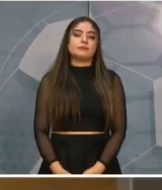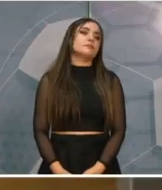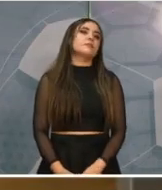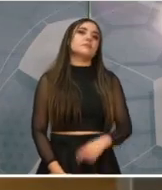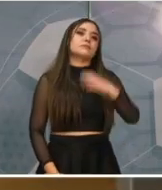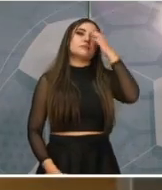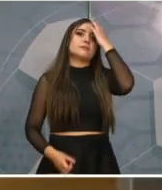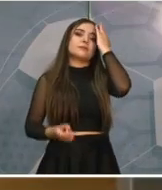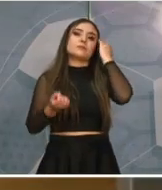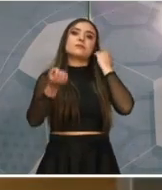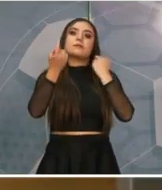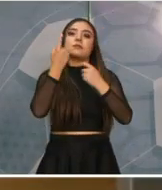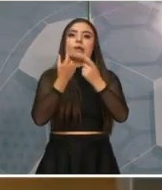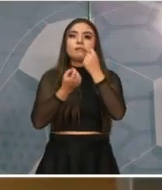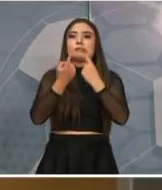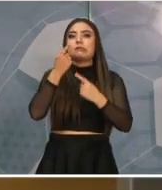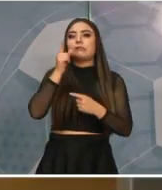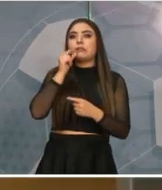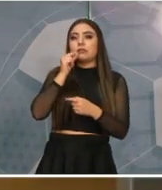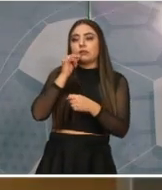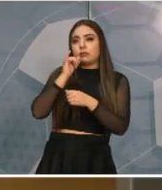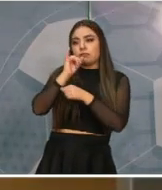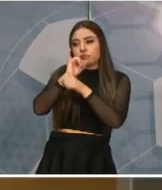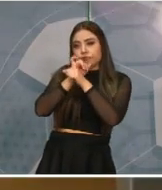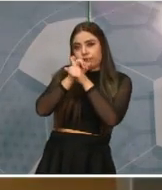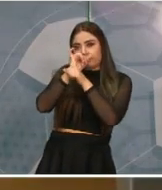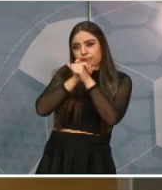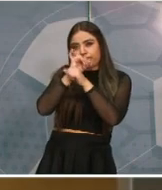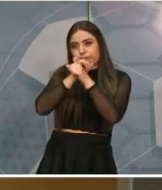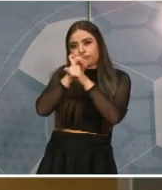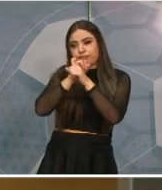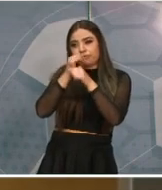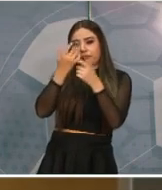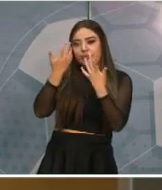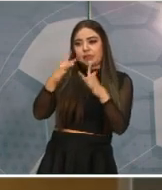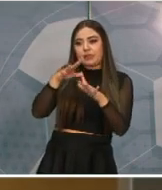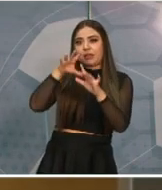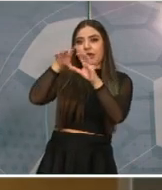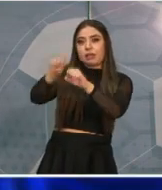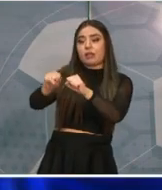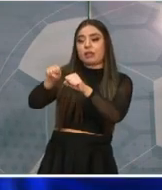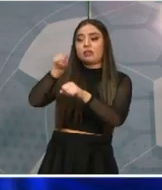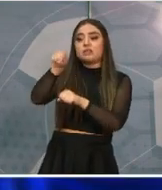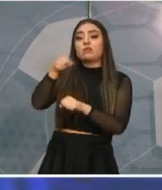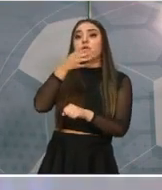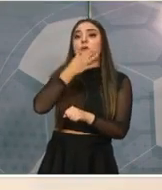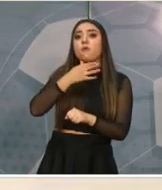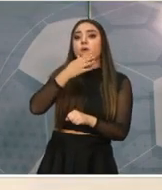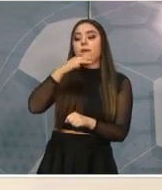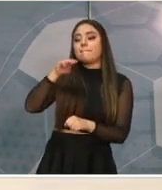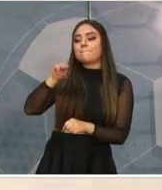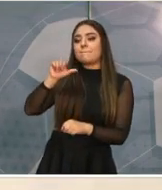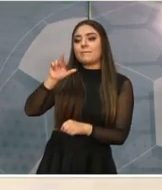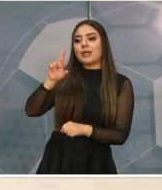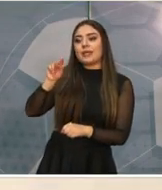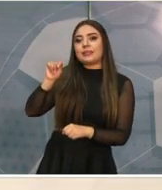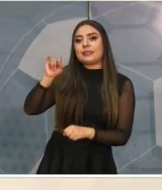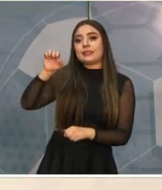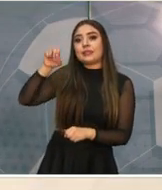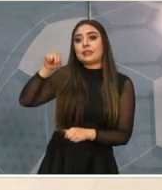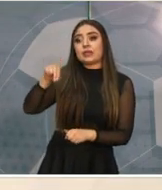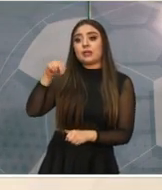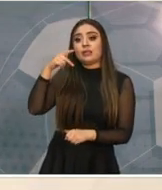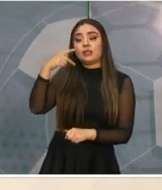criminal cumplimentaron una orden de aprensión a martín n sacerdote de la diócesis de torreón acusado de